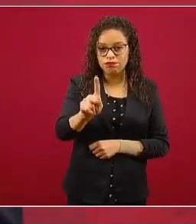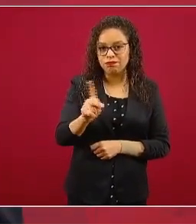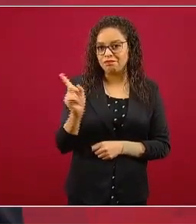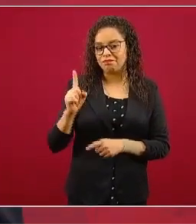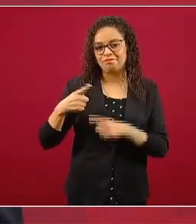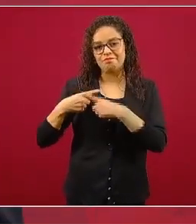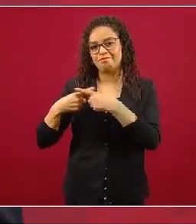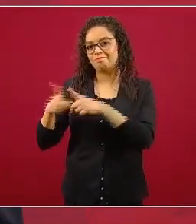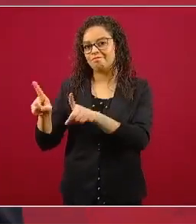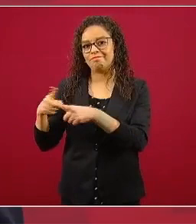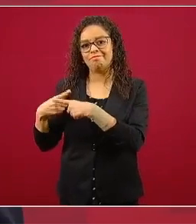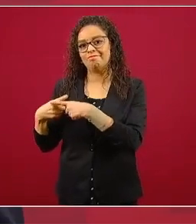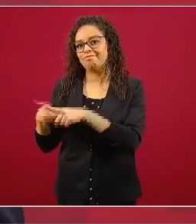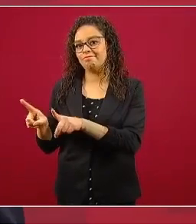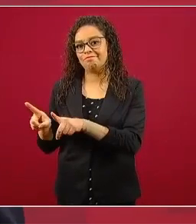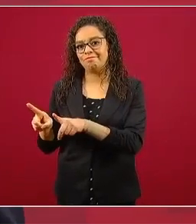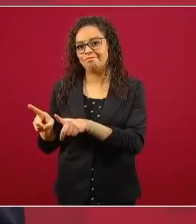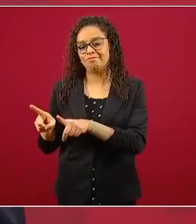López-Gatell.